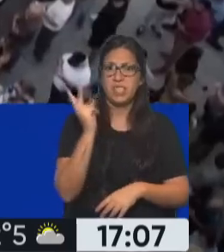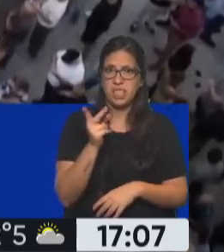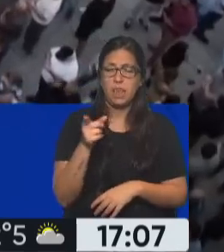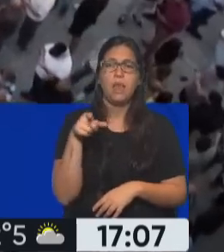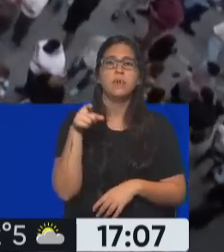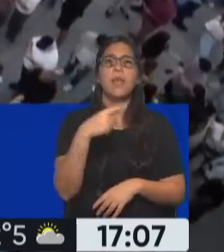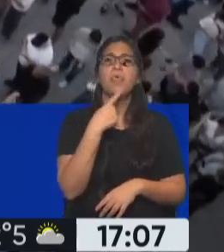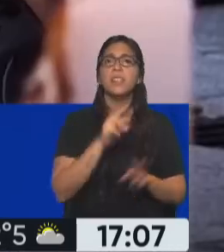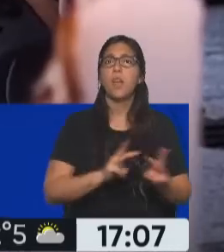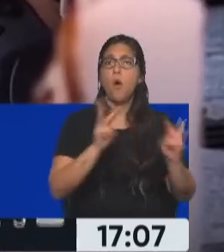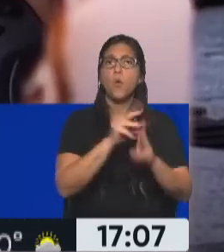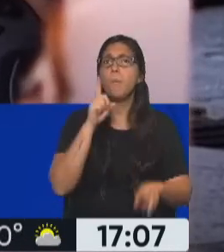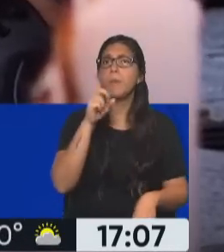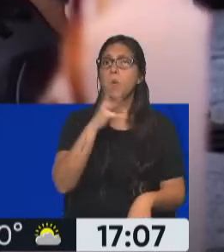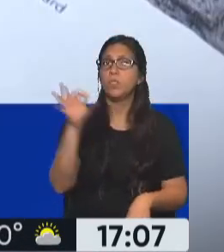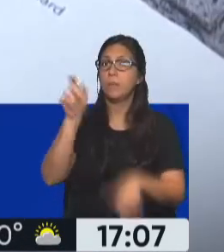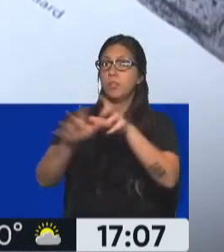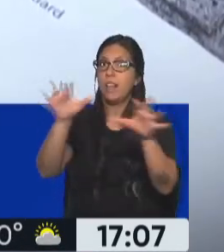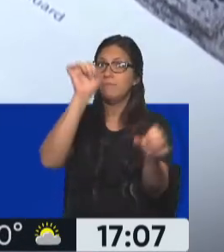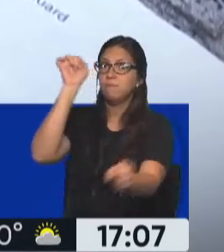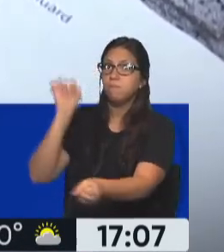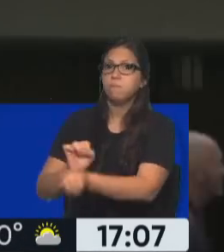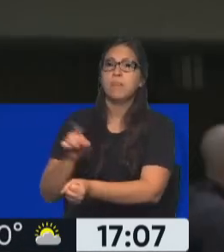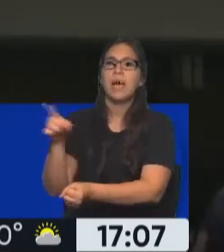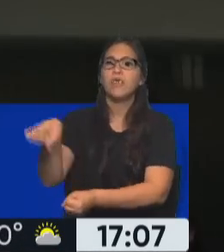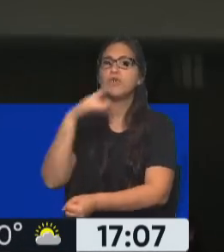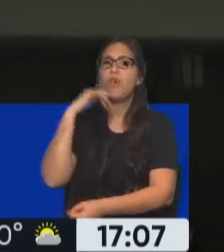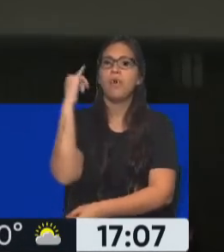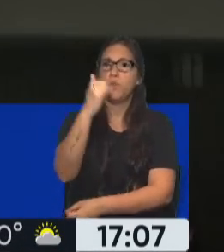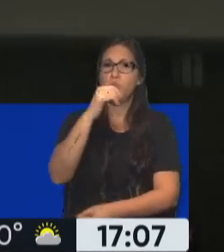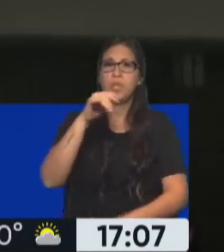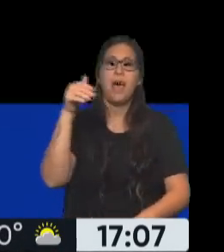hay 2.400 detenidos por las protestas que denuncian fraude electoral.